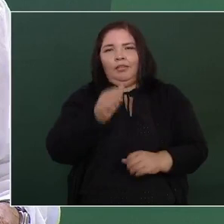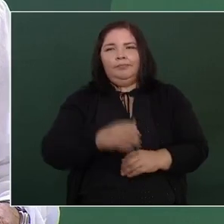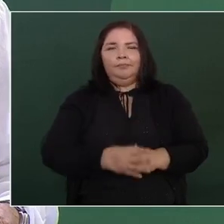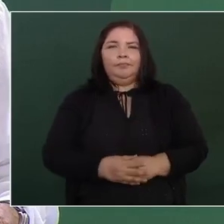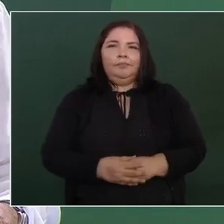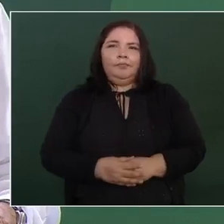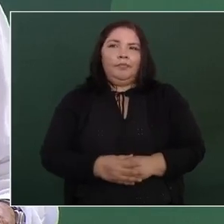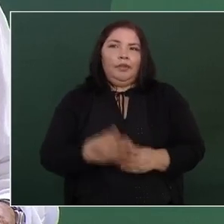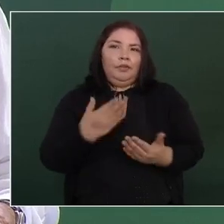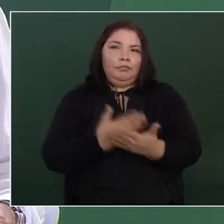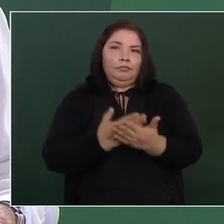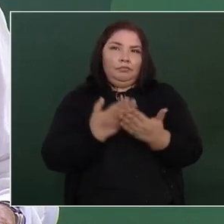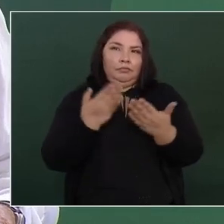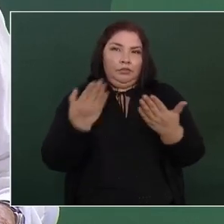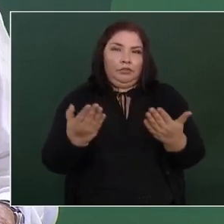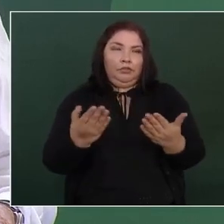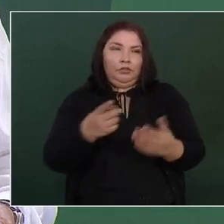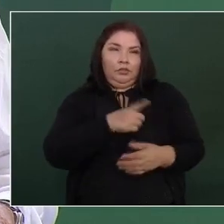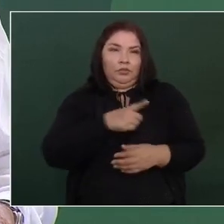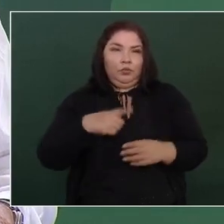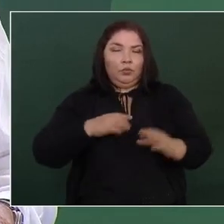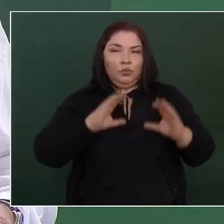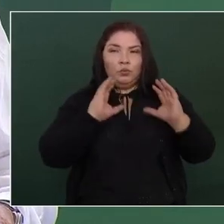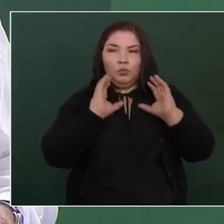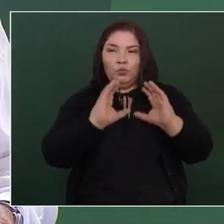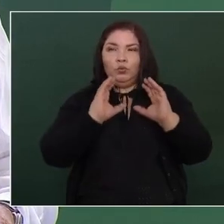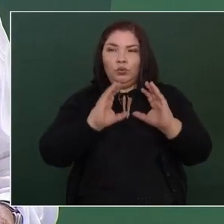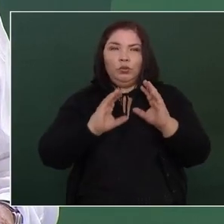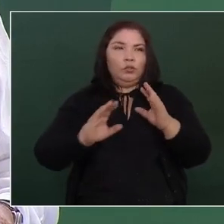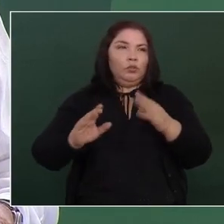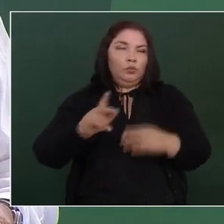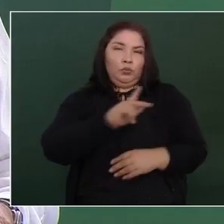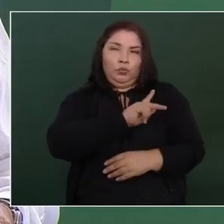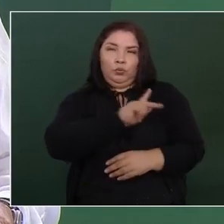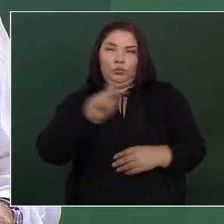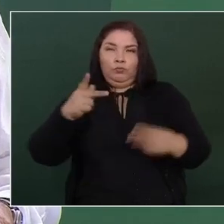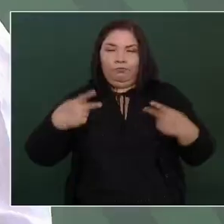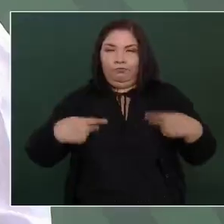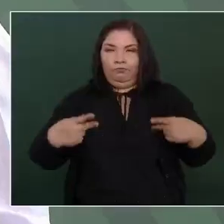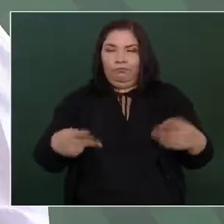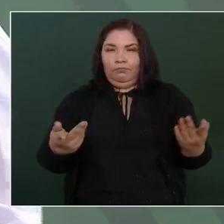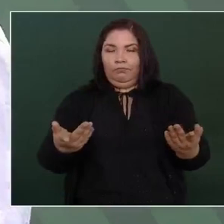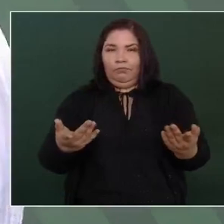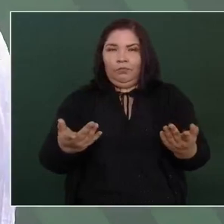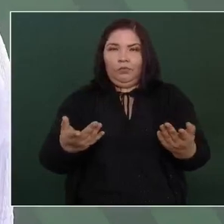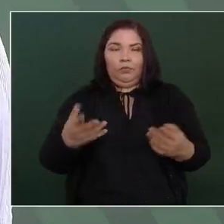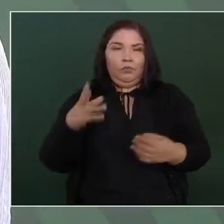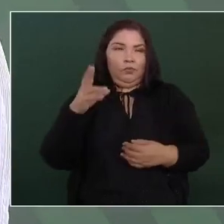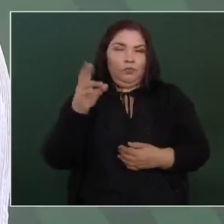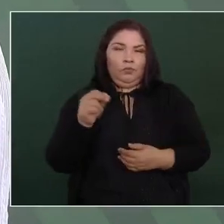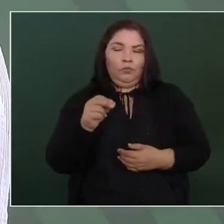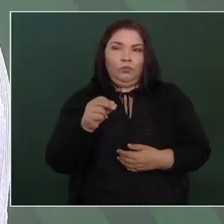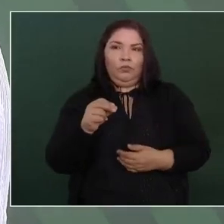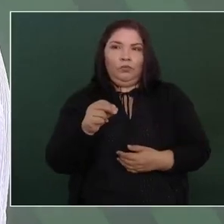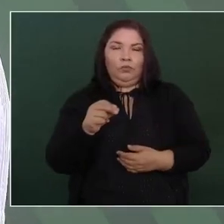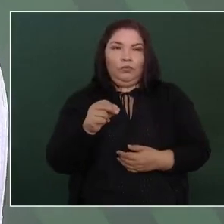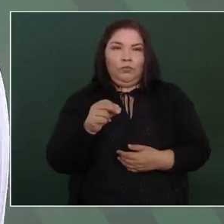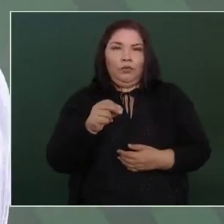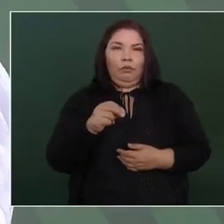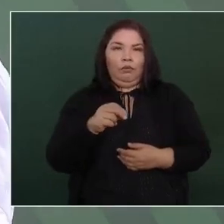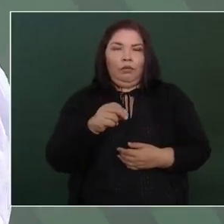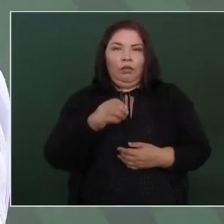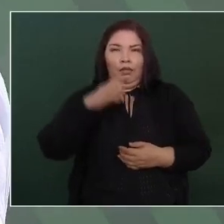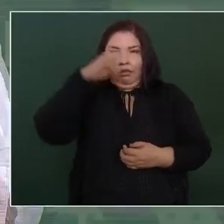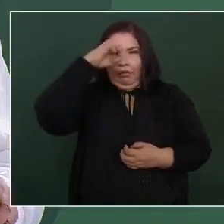Y que tenemos que cuidar a todos y no vernos como